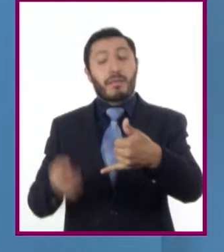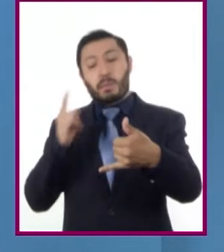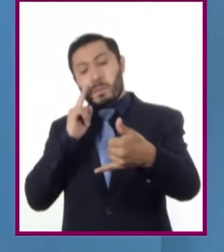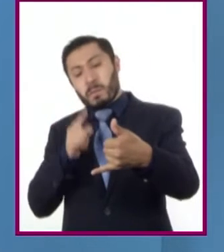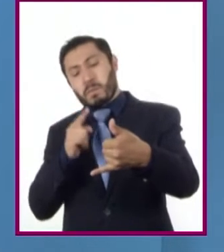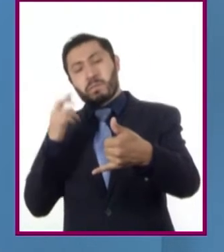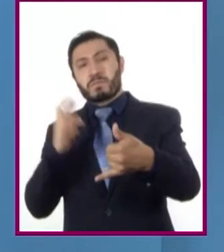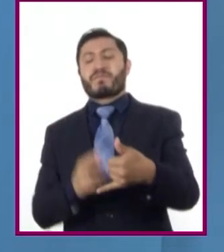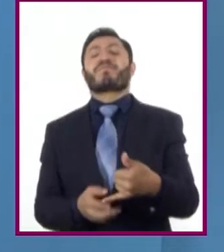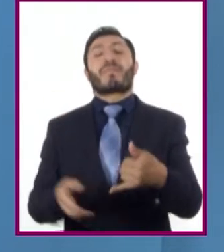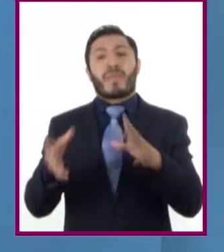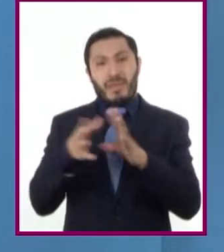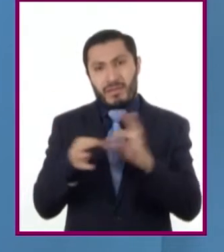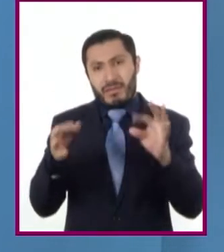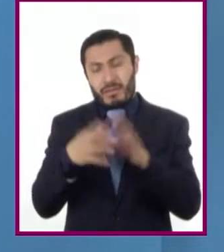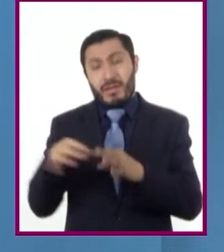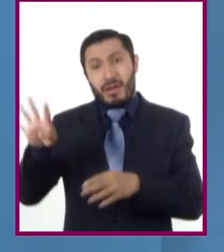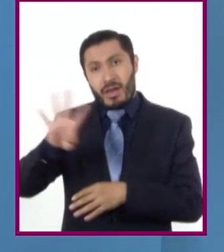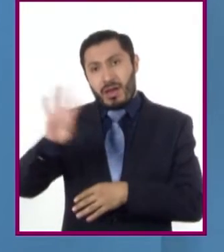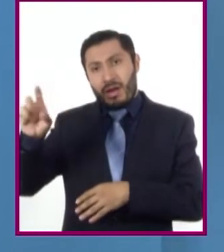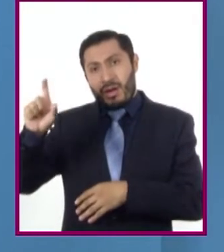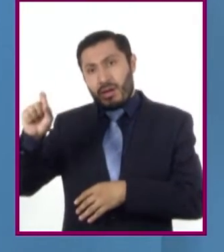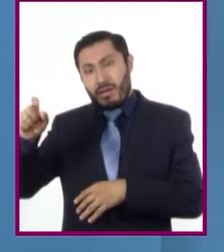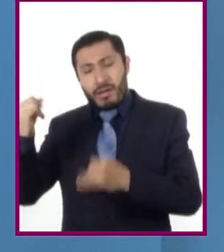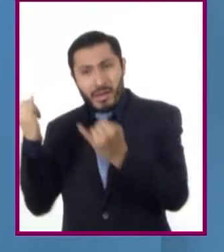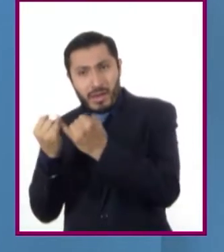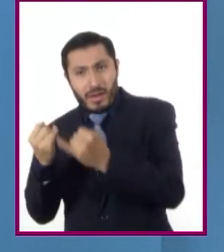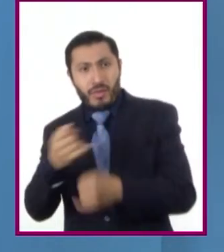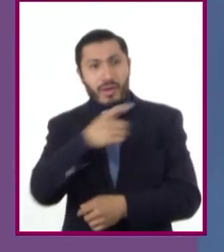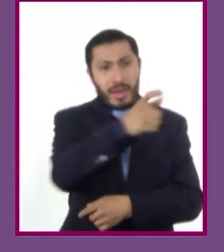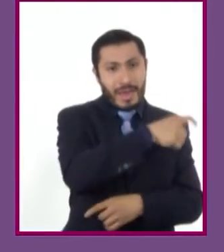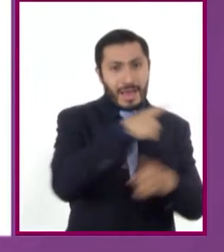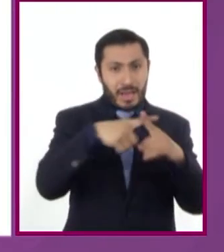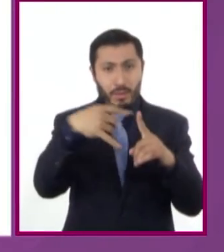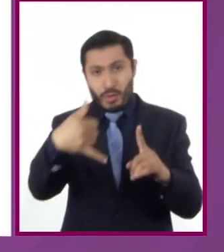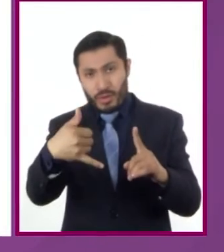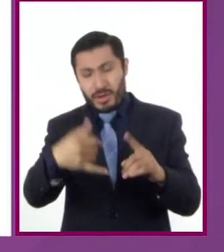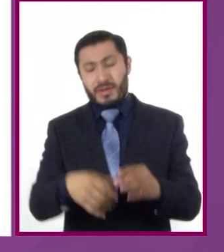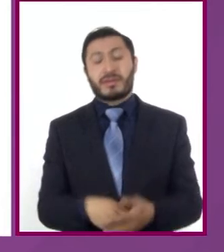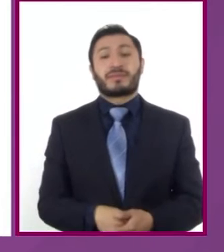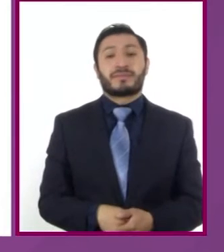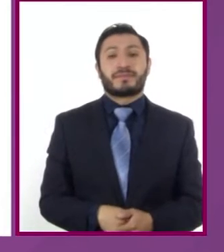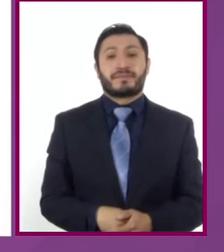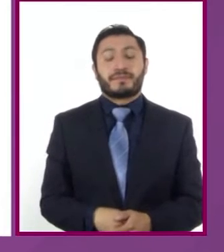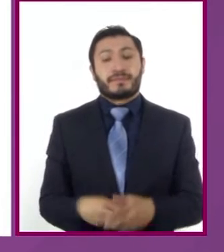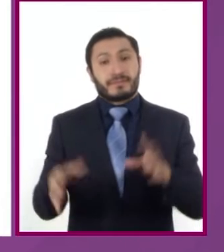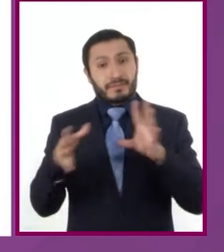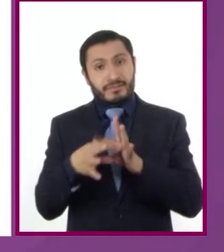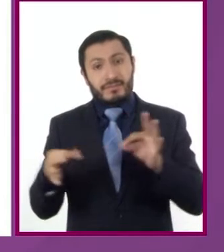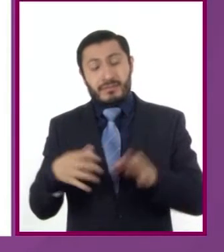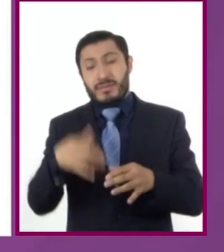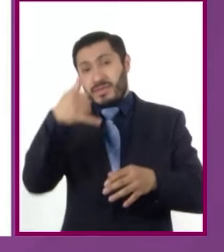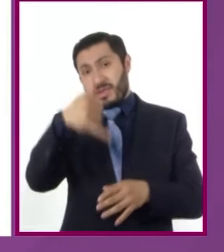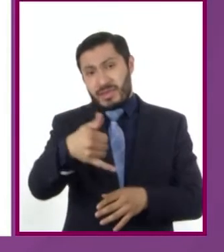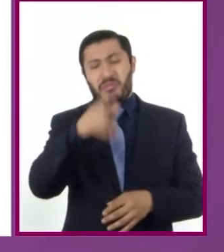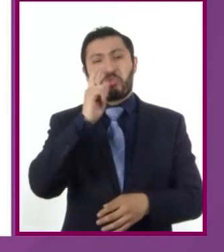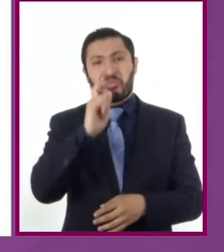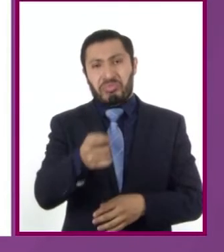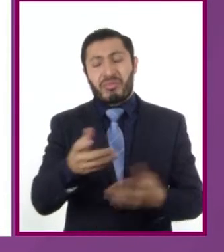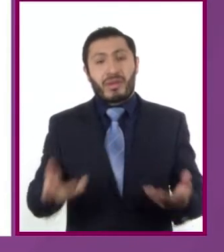expresión 420 igual a X por Y. Despejaremos Y, es